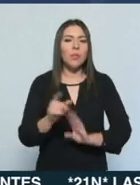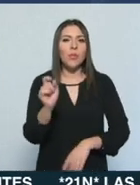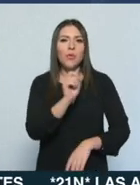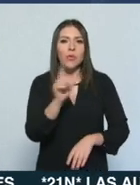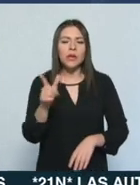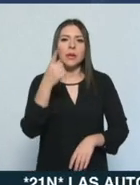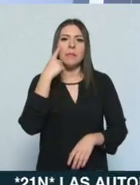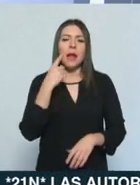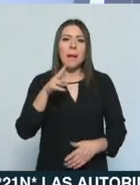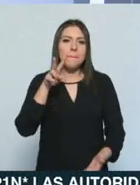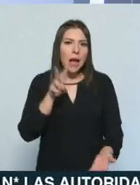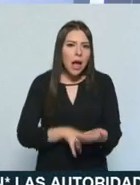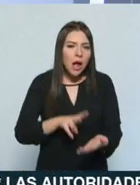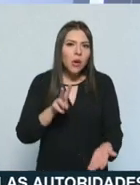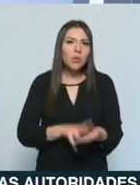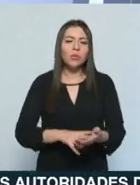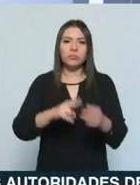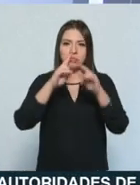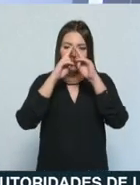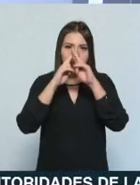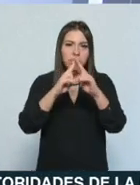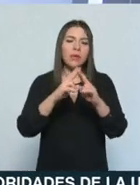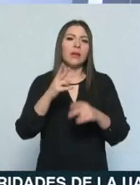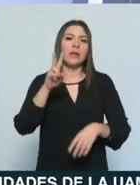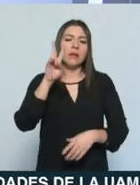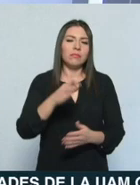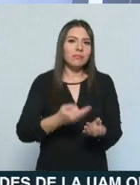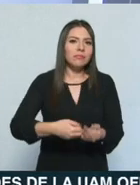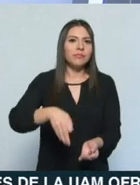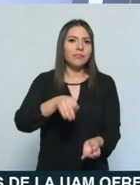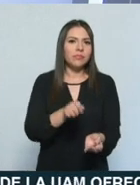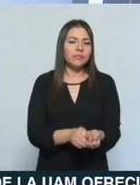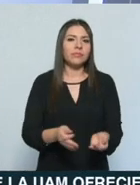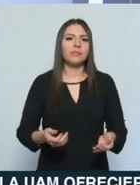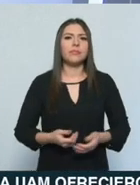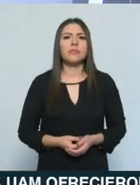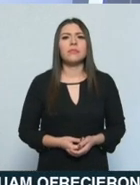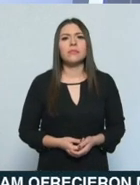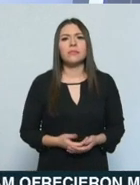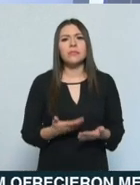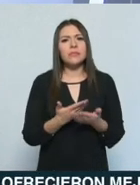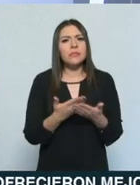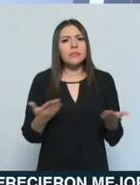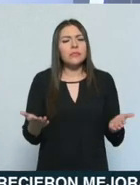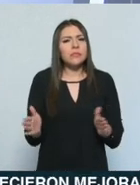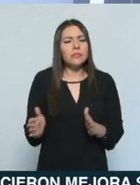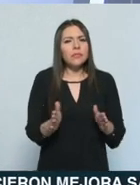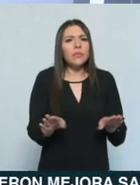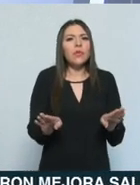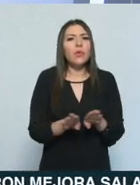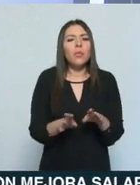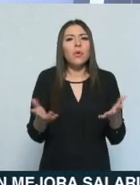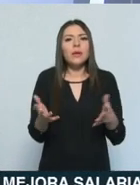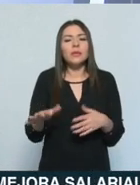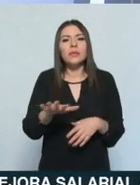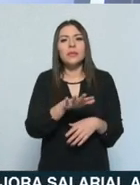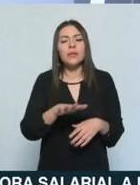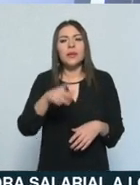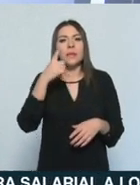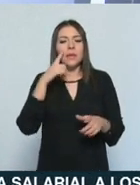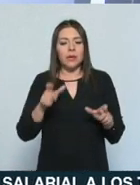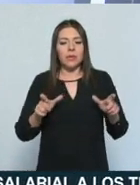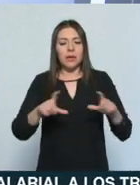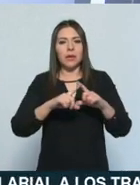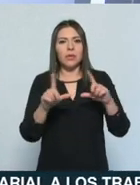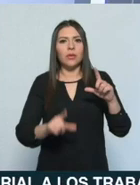servicio, de lealtad. Javier, ¿y cómo hacerle para que la Guardia Nacional no se vea permeada, hablando de valores, de disciplina, de entrega a